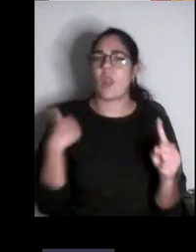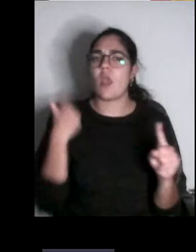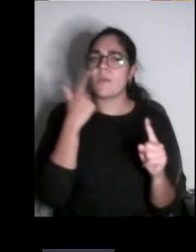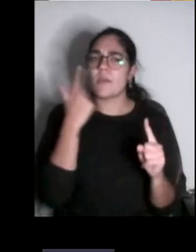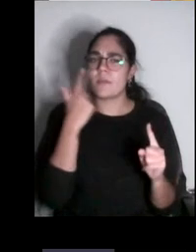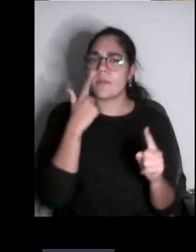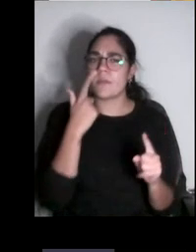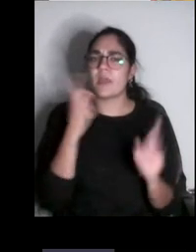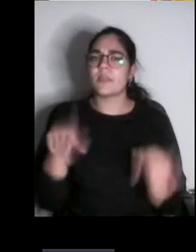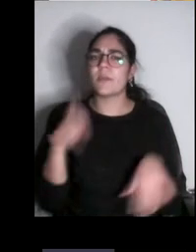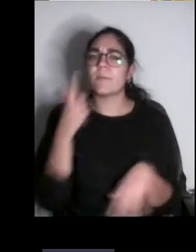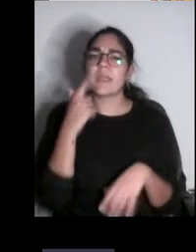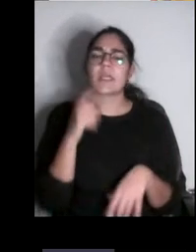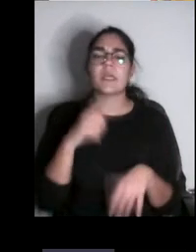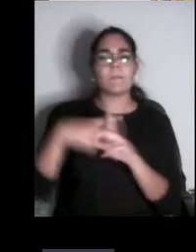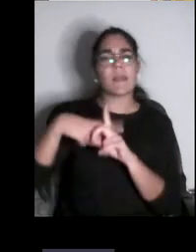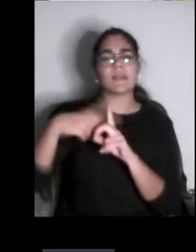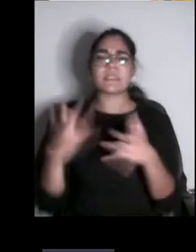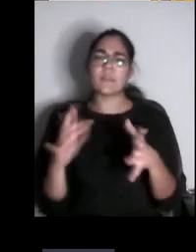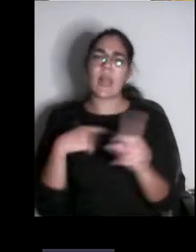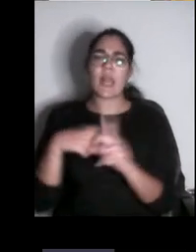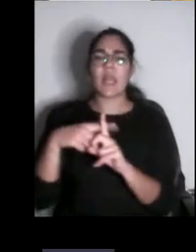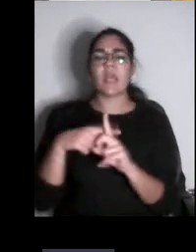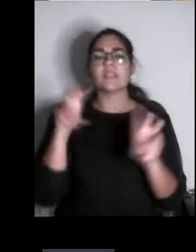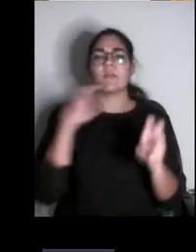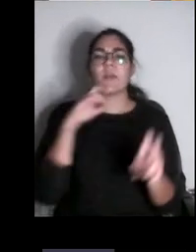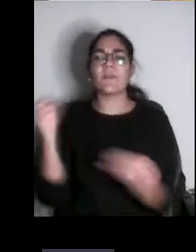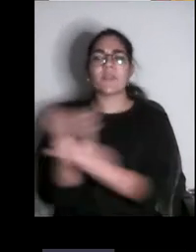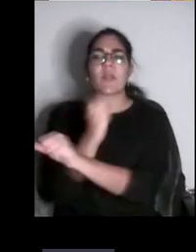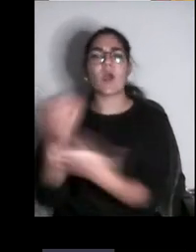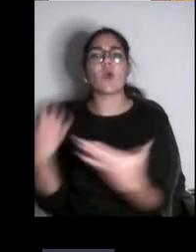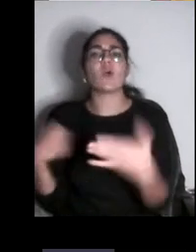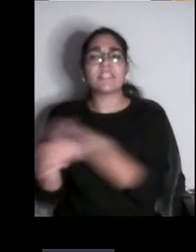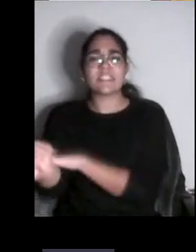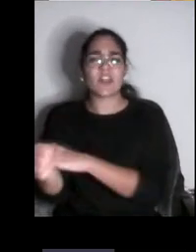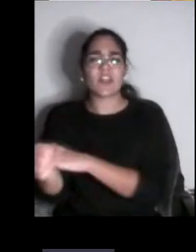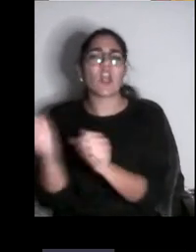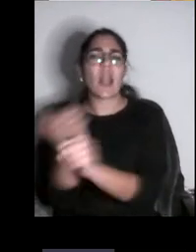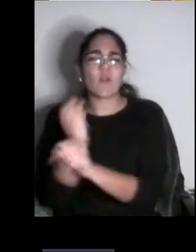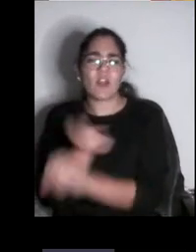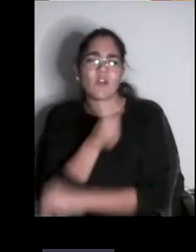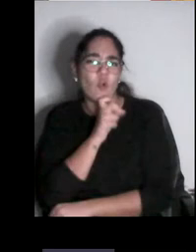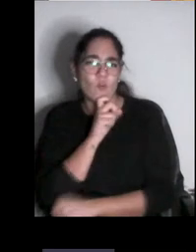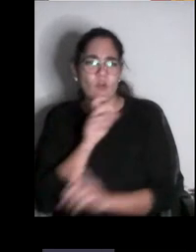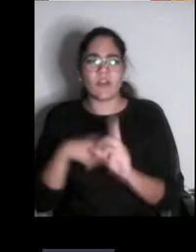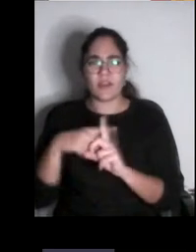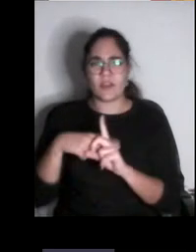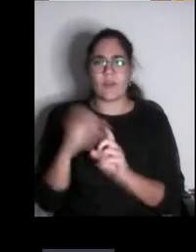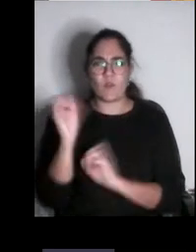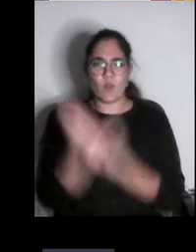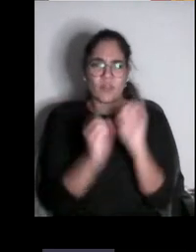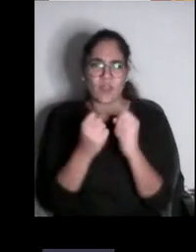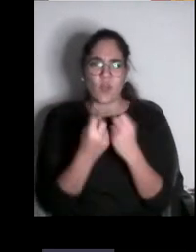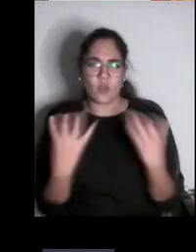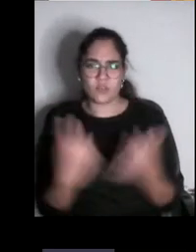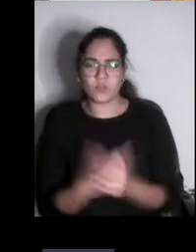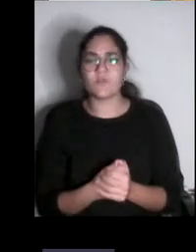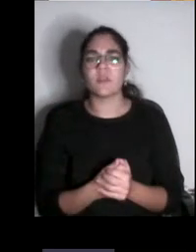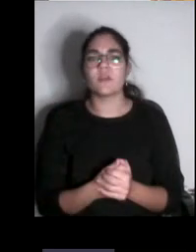cuál es el grado de inserción laboral de esos estudiantes que titularon en la Universidad de Juan Carlos en 2013-14, 5 años más